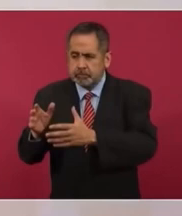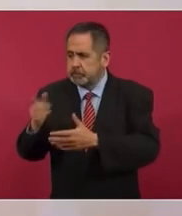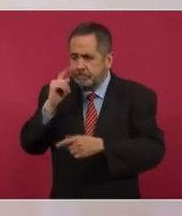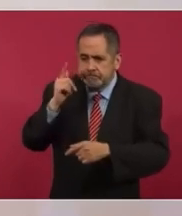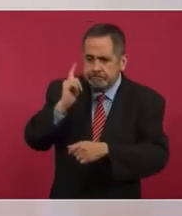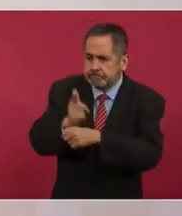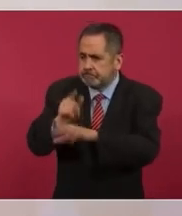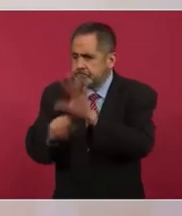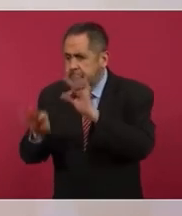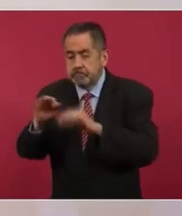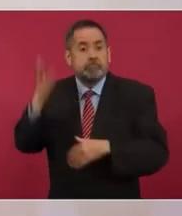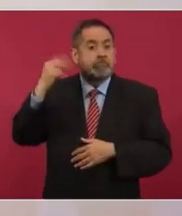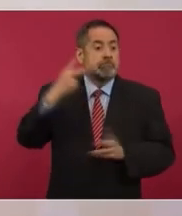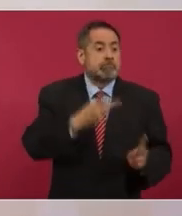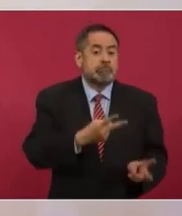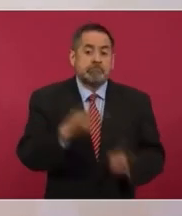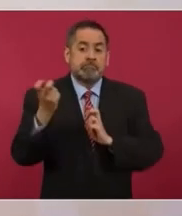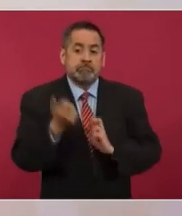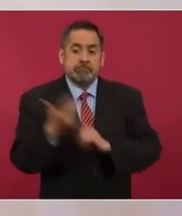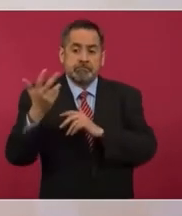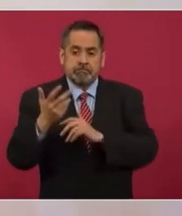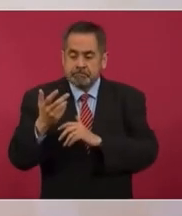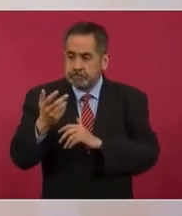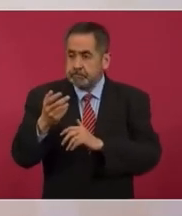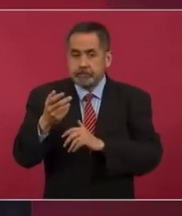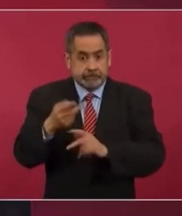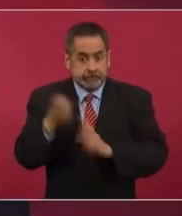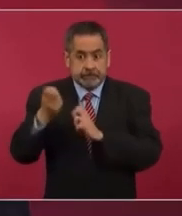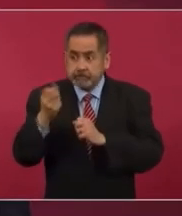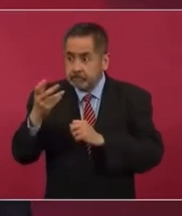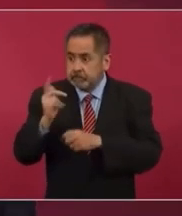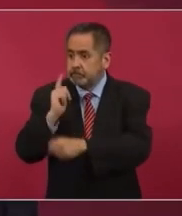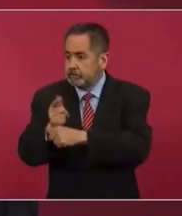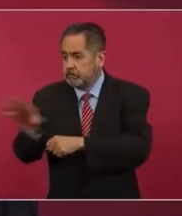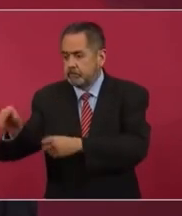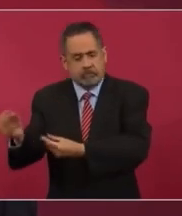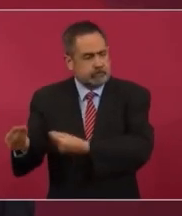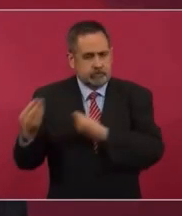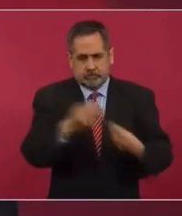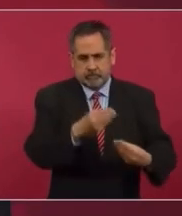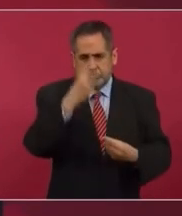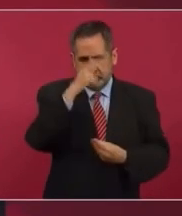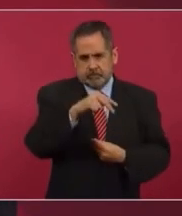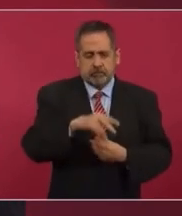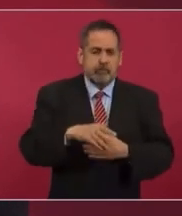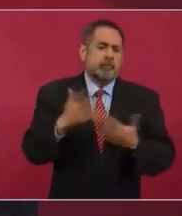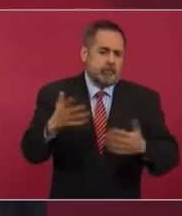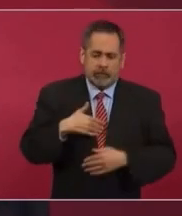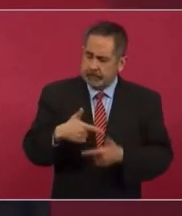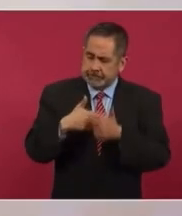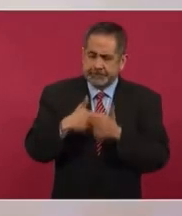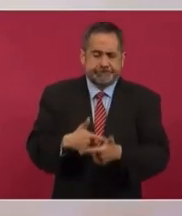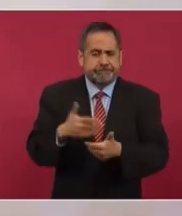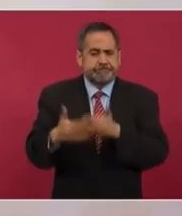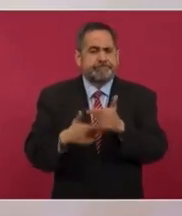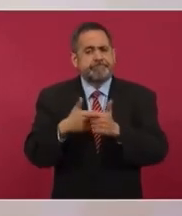recuperar piezas robadas de México, piezas arqueológicas. Téngala. Vamos a seguir